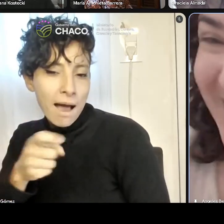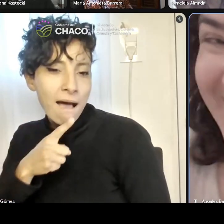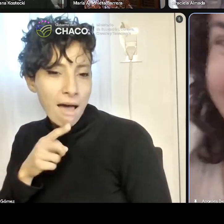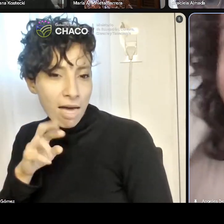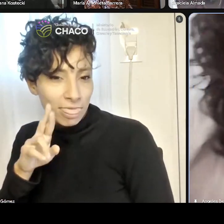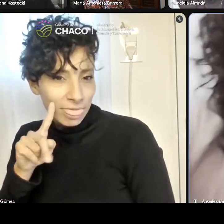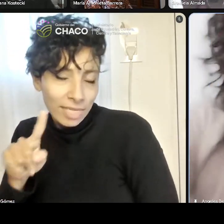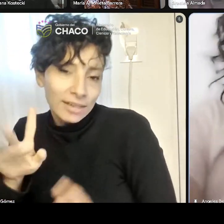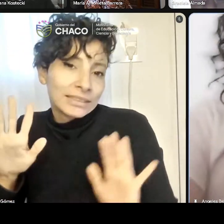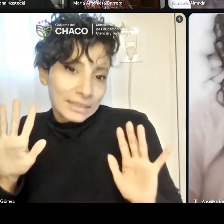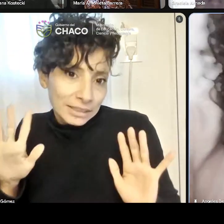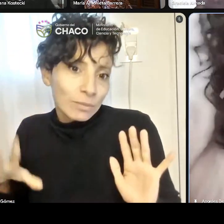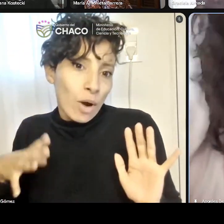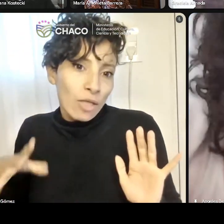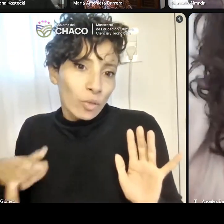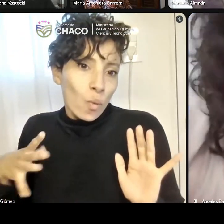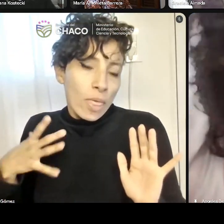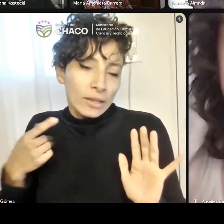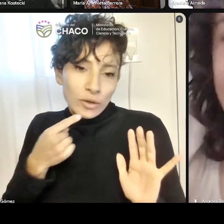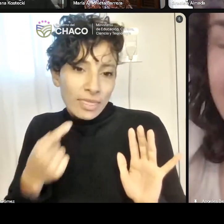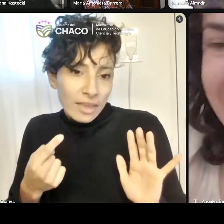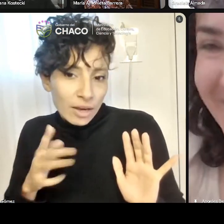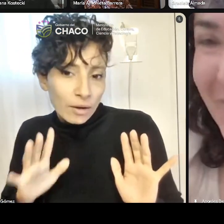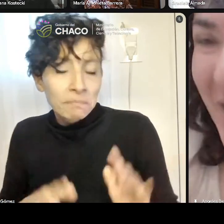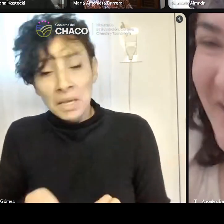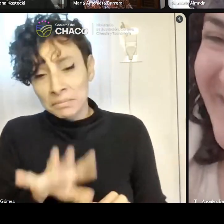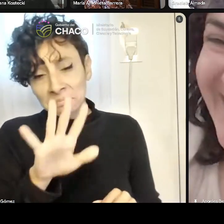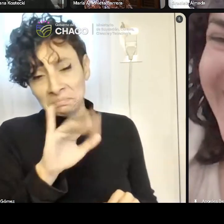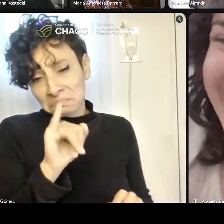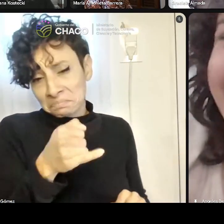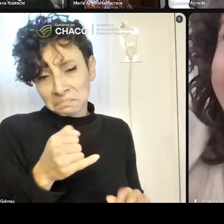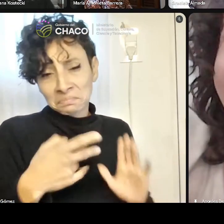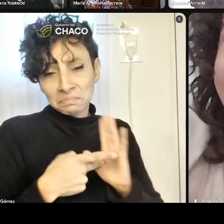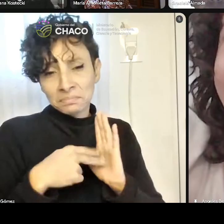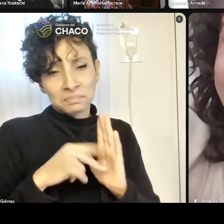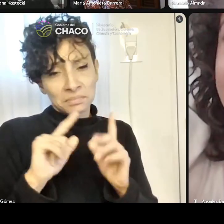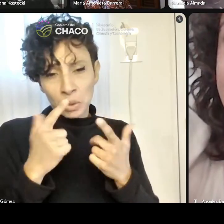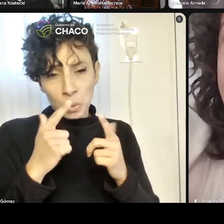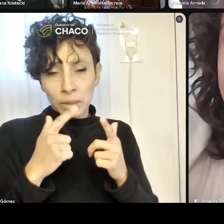las dudas. Patria me gusta. Bueno,